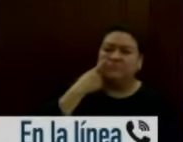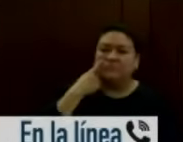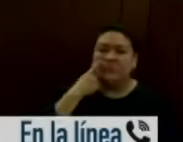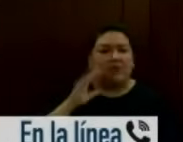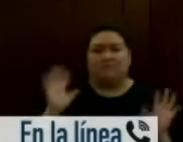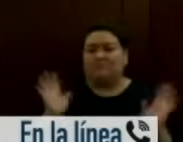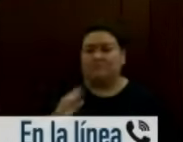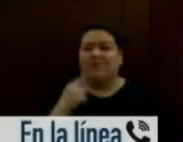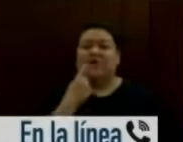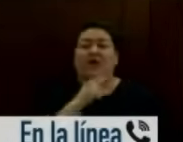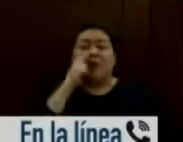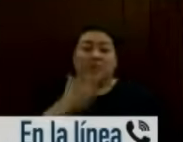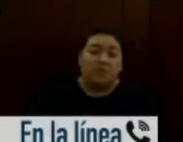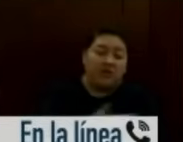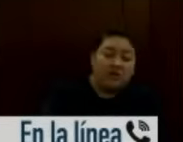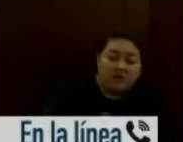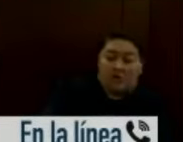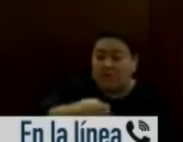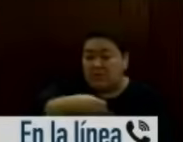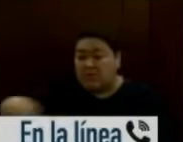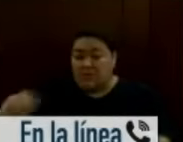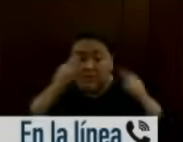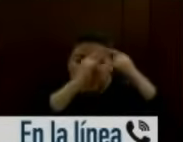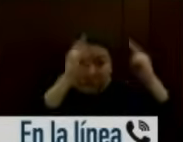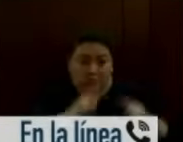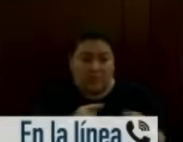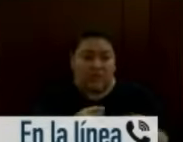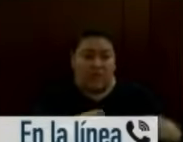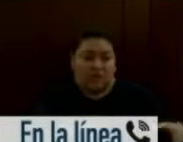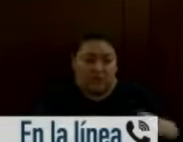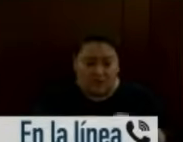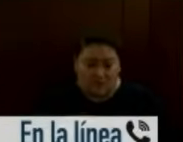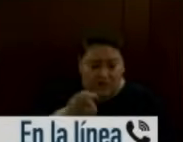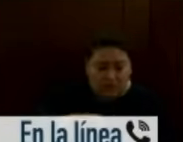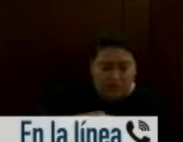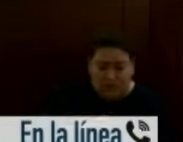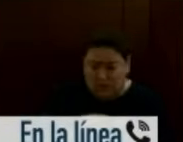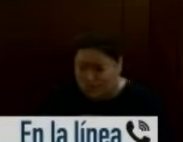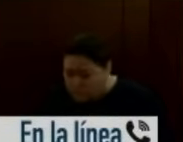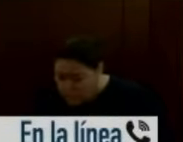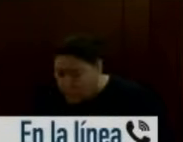los comicios y antes. Entonces, lo que